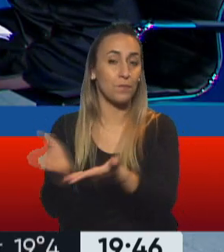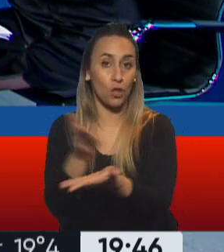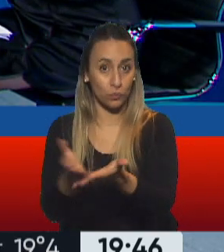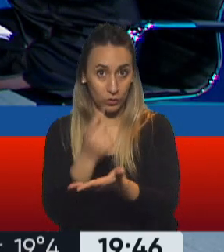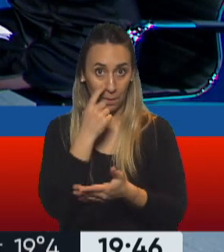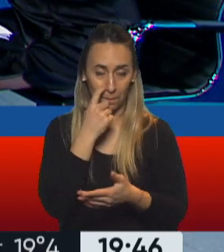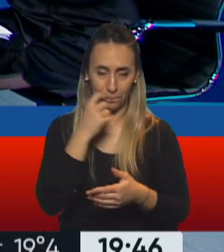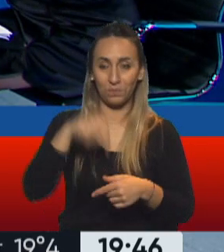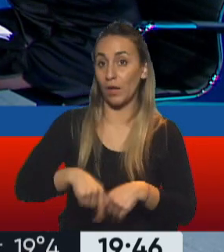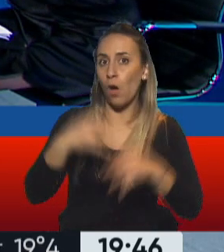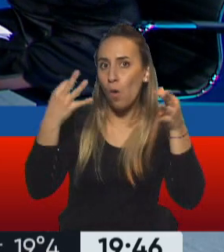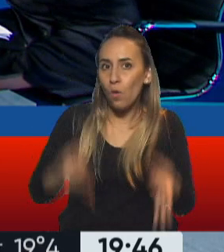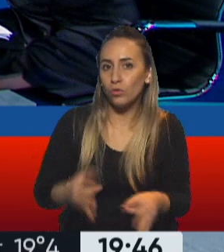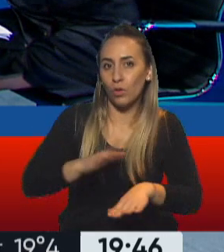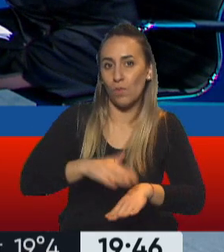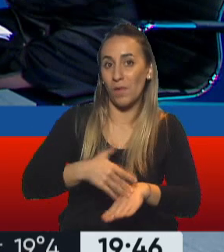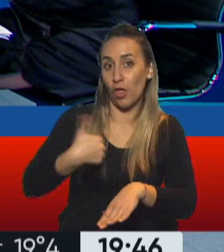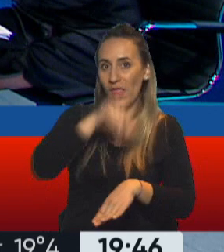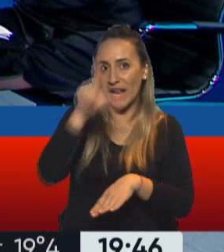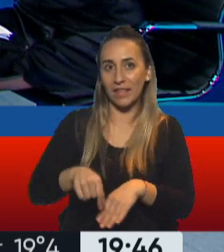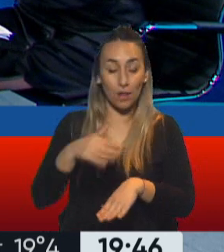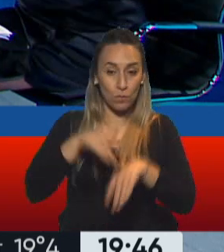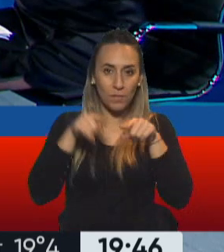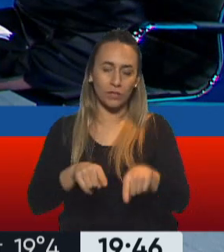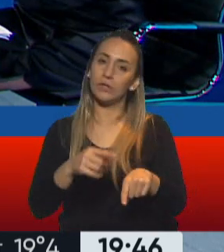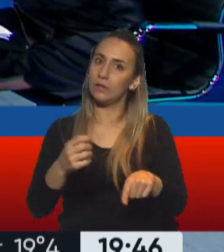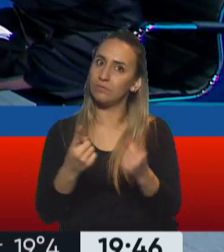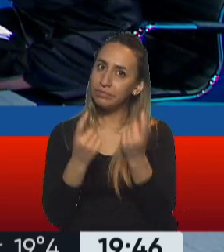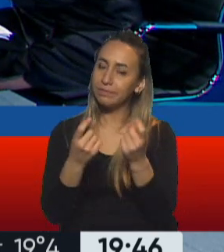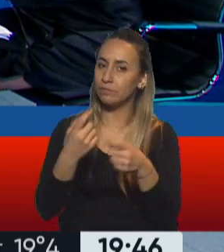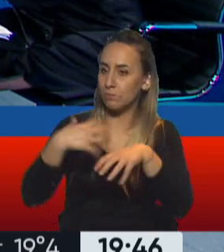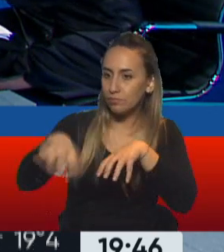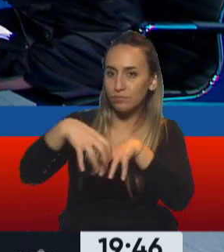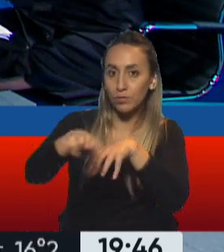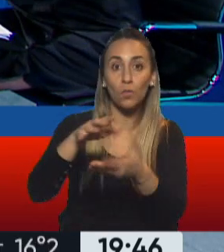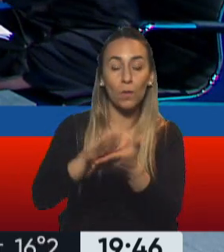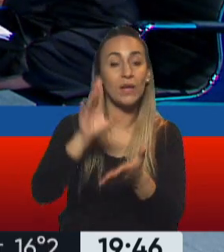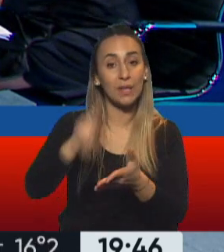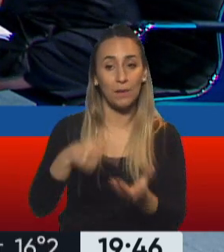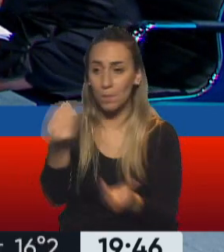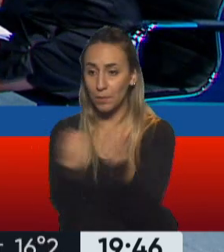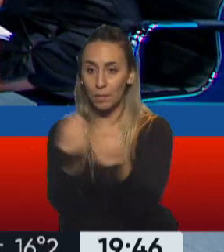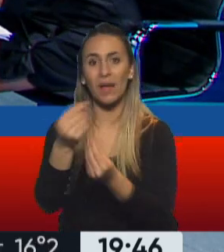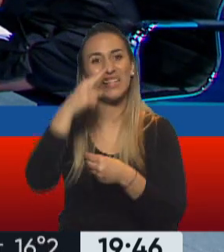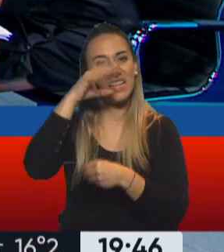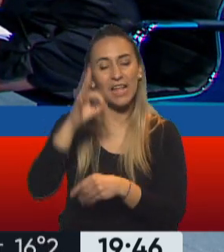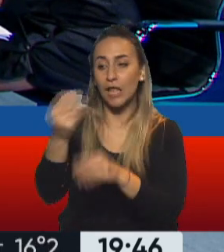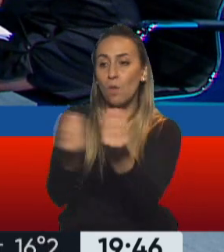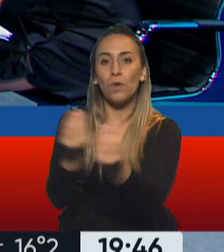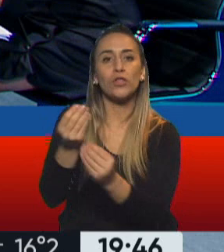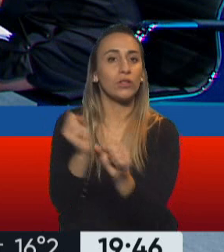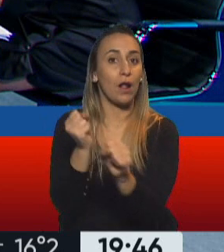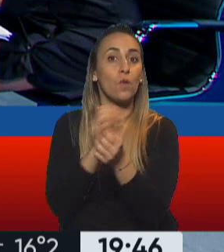la argentina y lo que va a permitir justamente es ampliar los puestos de trabajo 70 puestos de trabajo sólo en este emprendimiento